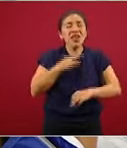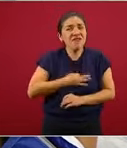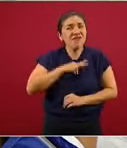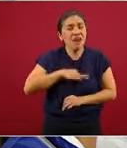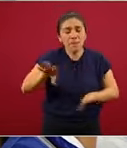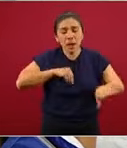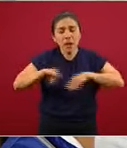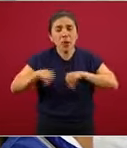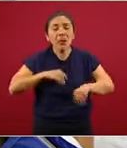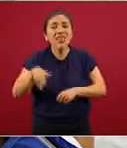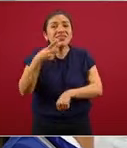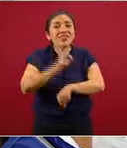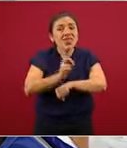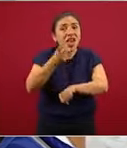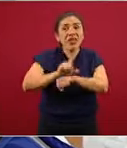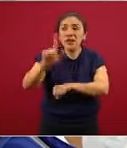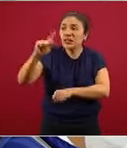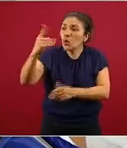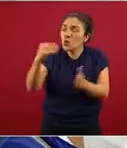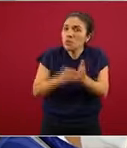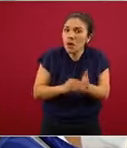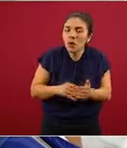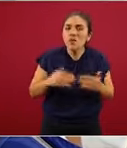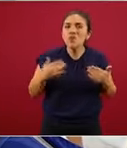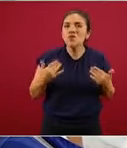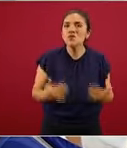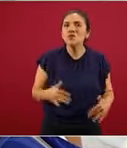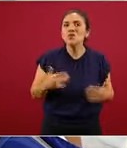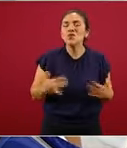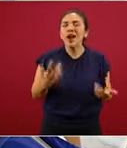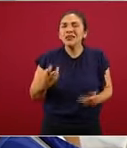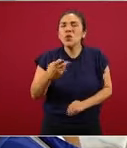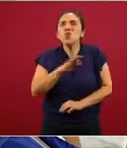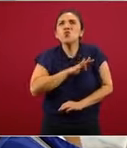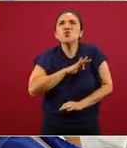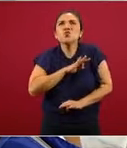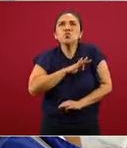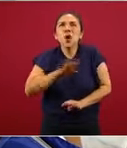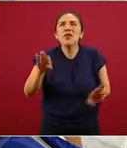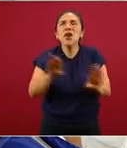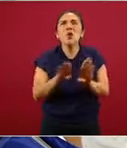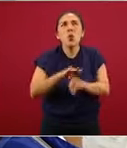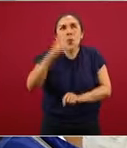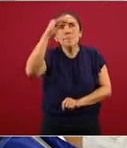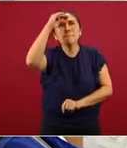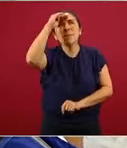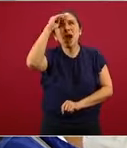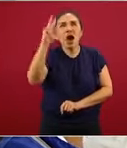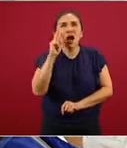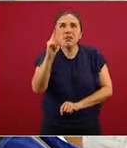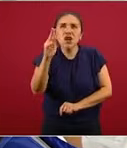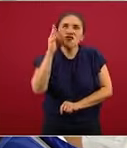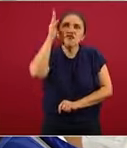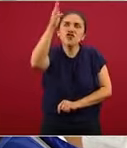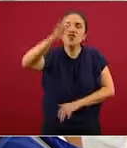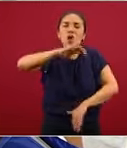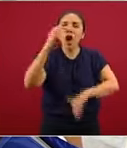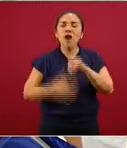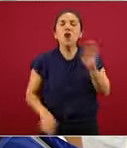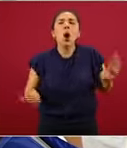¿no? Entonces, ¿cómo podemos visualizar el fin? Una posibilidad